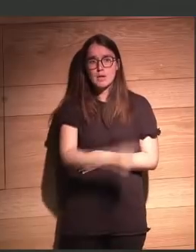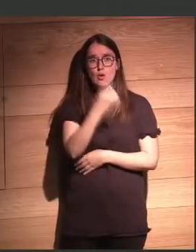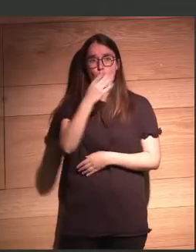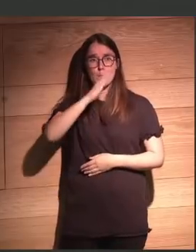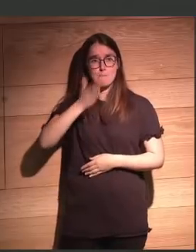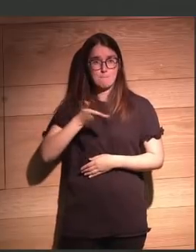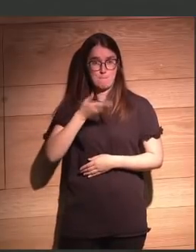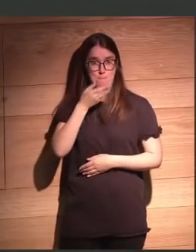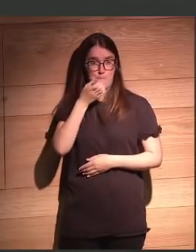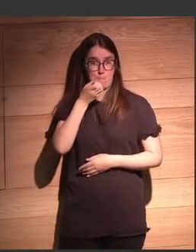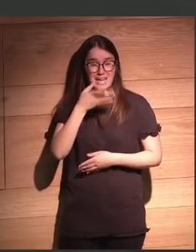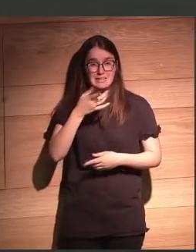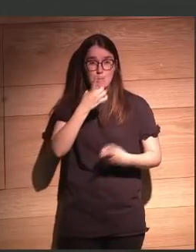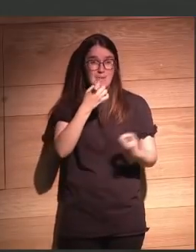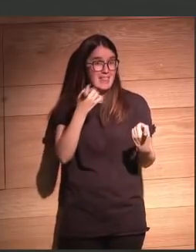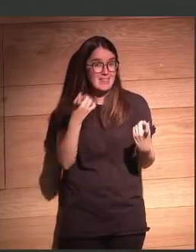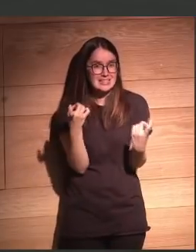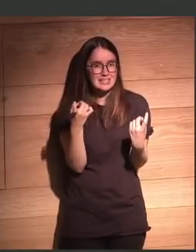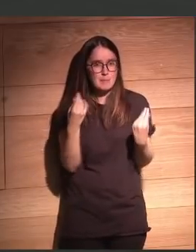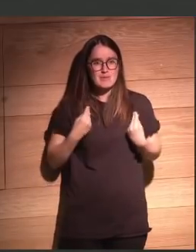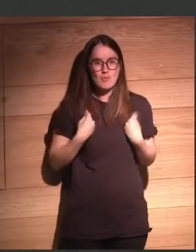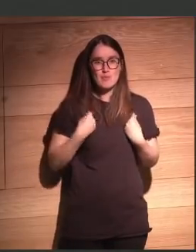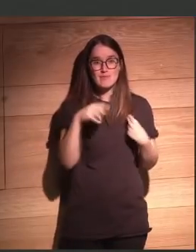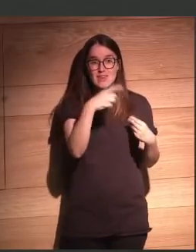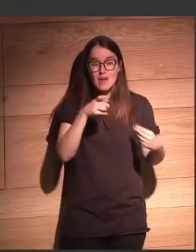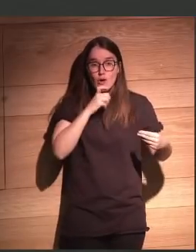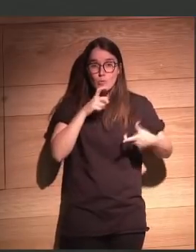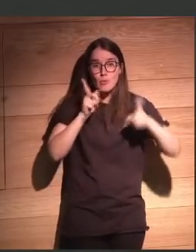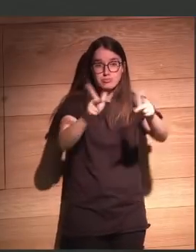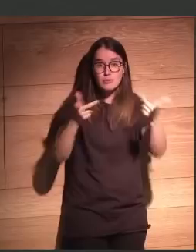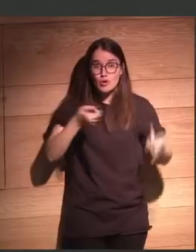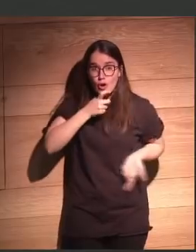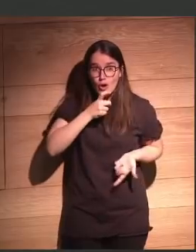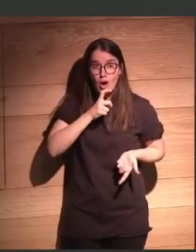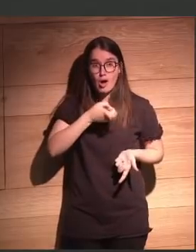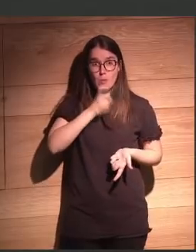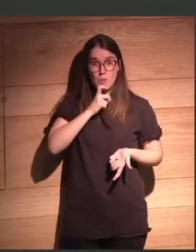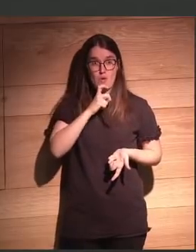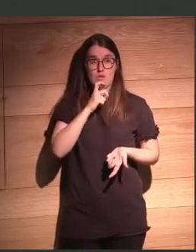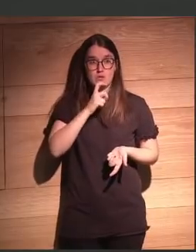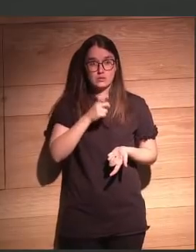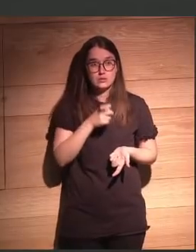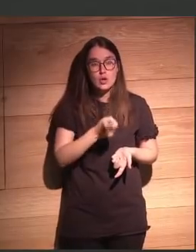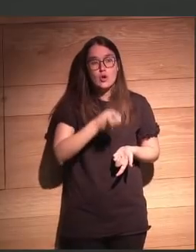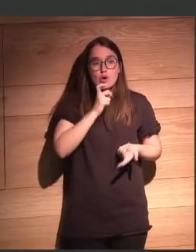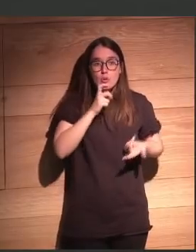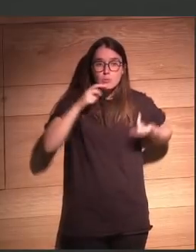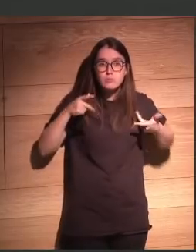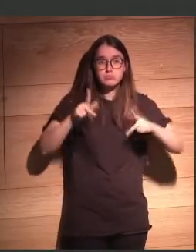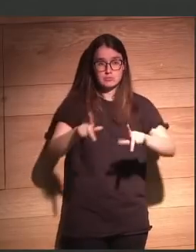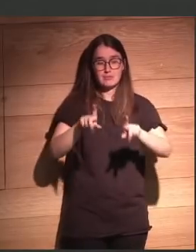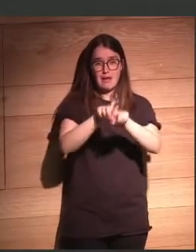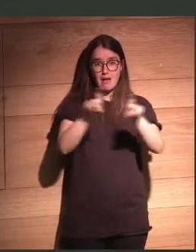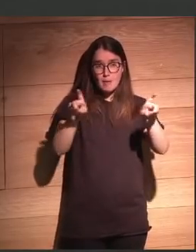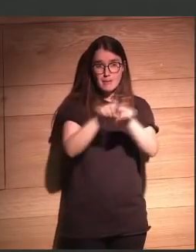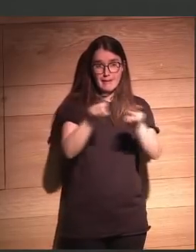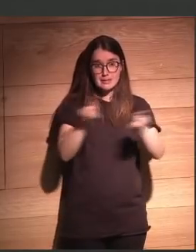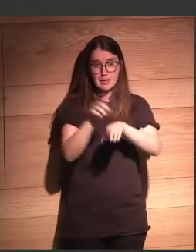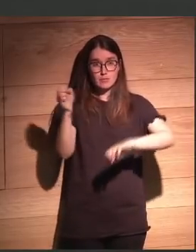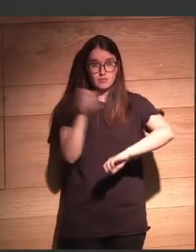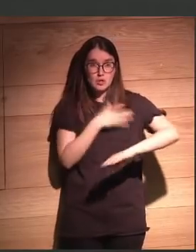bien de primera necesidad como es la vivienda? ¿Cómo se ha dejado que grandes especuladores de